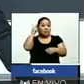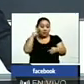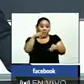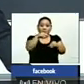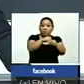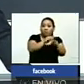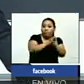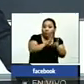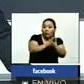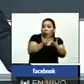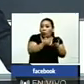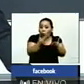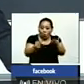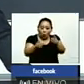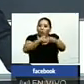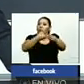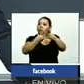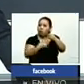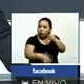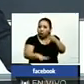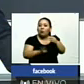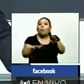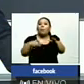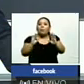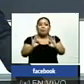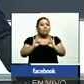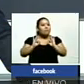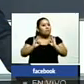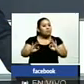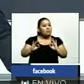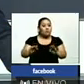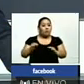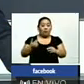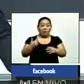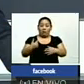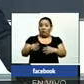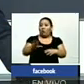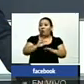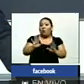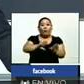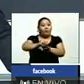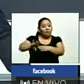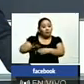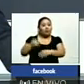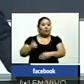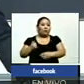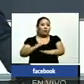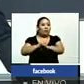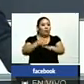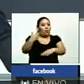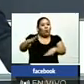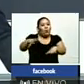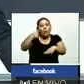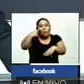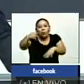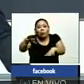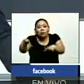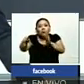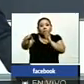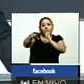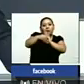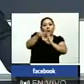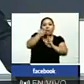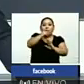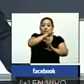estos recursos es cuantiosa, pero el costo de atender pacientes por enfermedades infectocontagiosas es mucho mayor. Enrique López